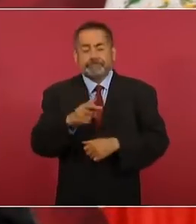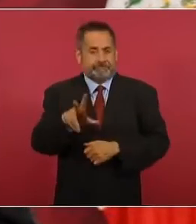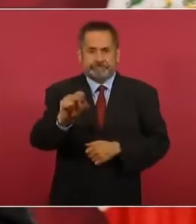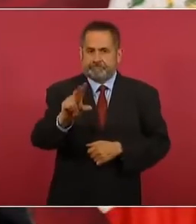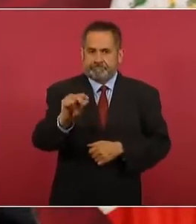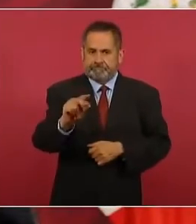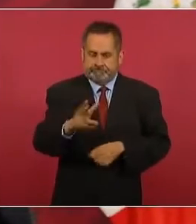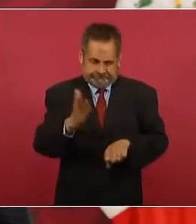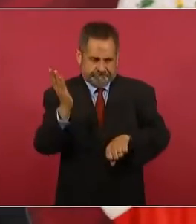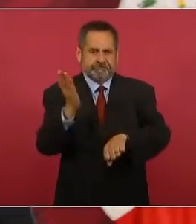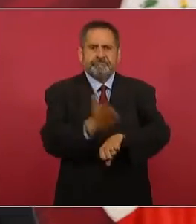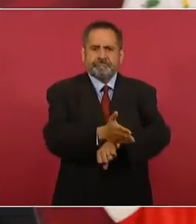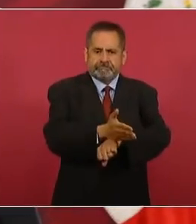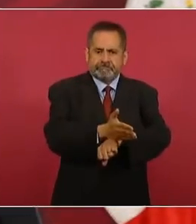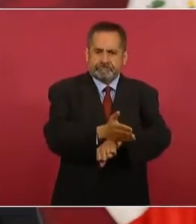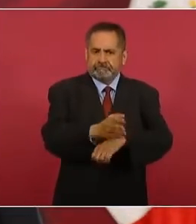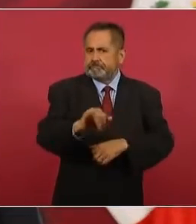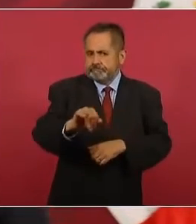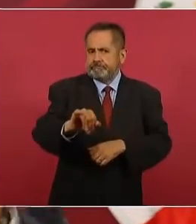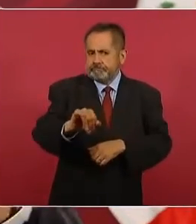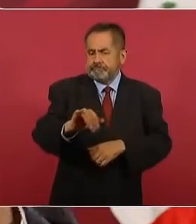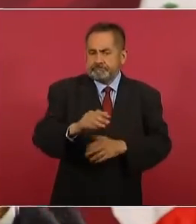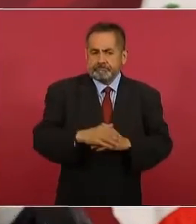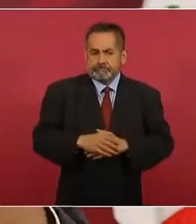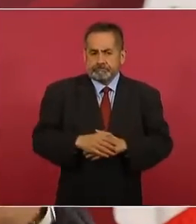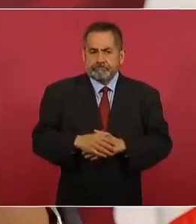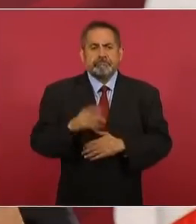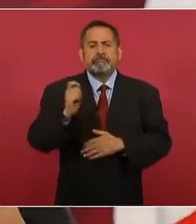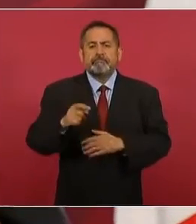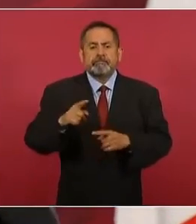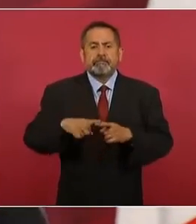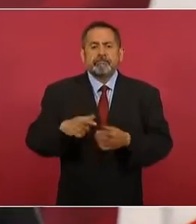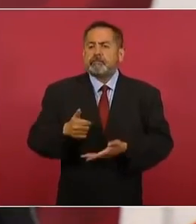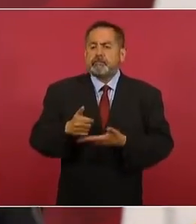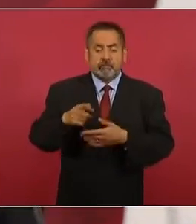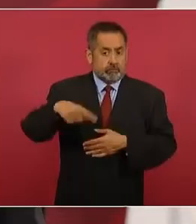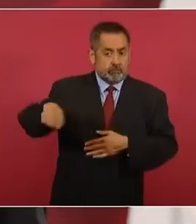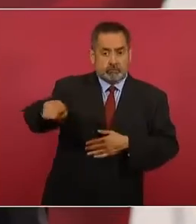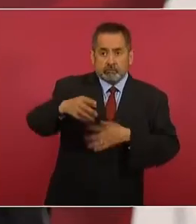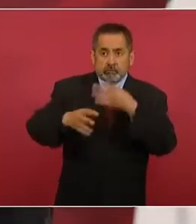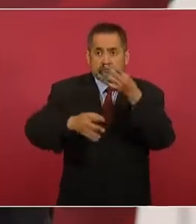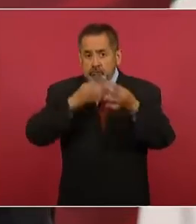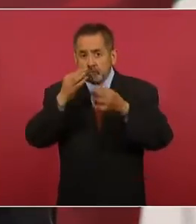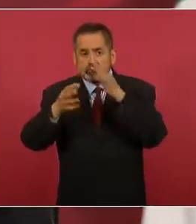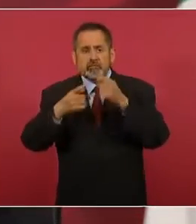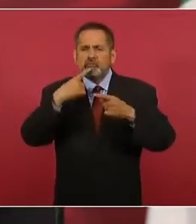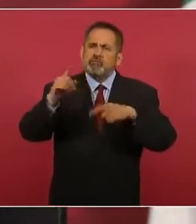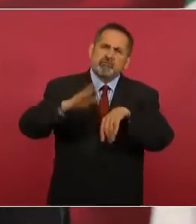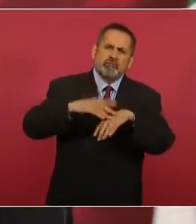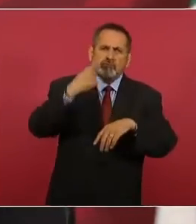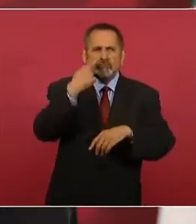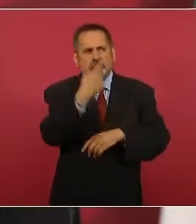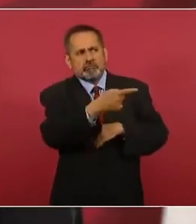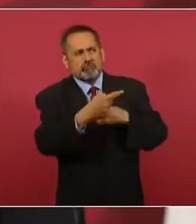y que ayuda mucho el que se hagan las denuncias